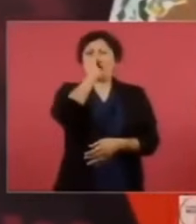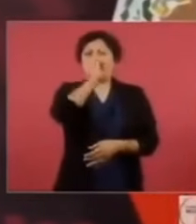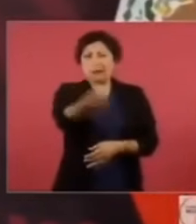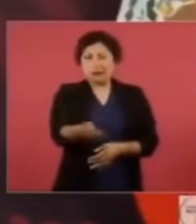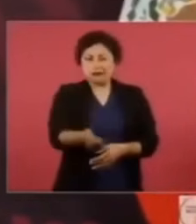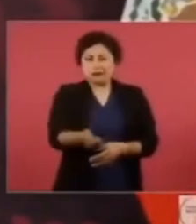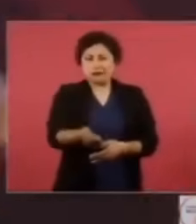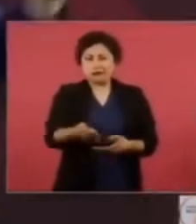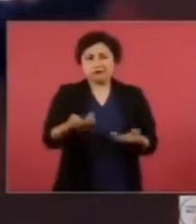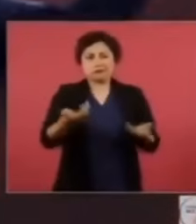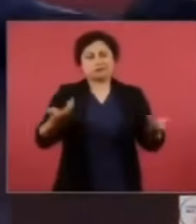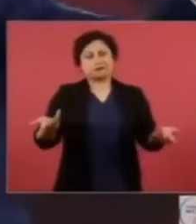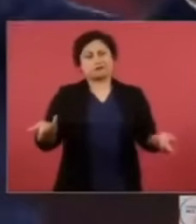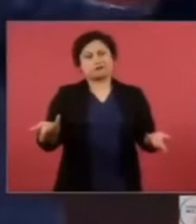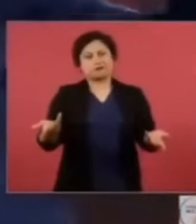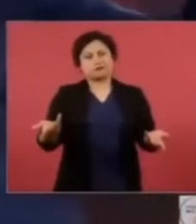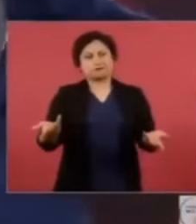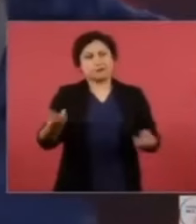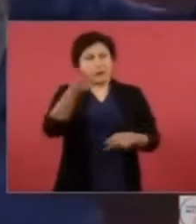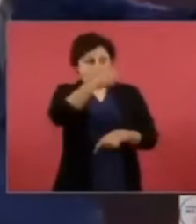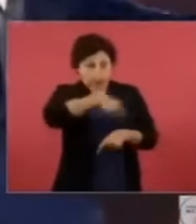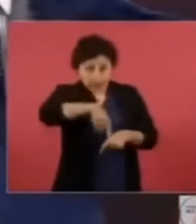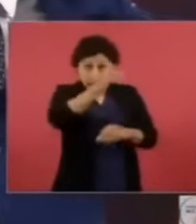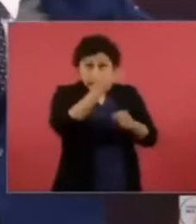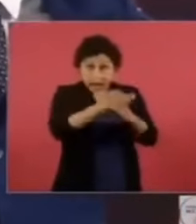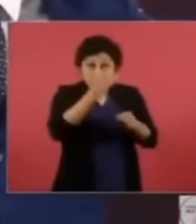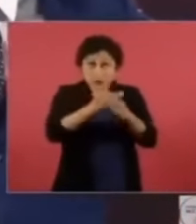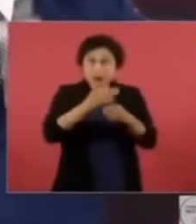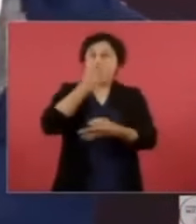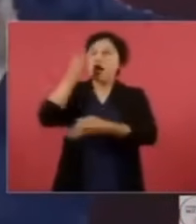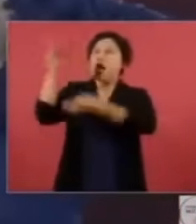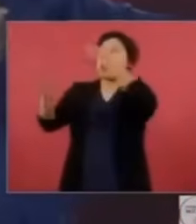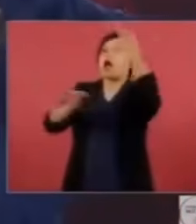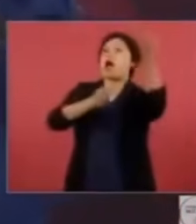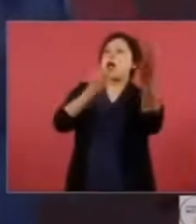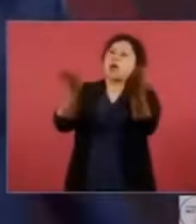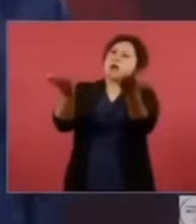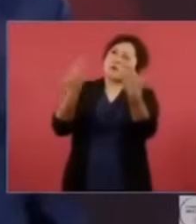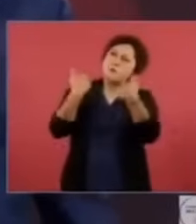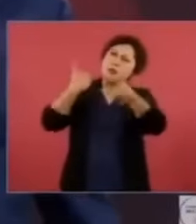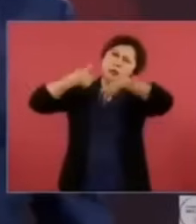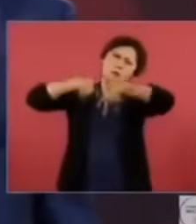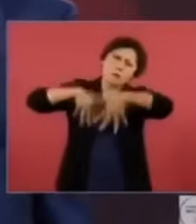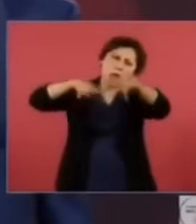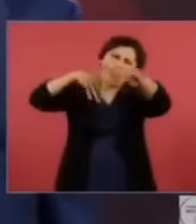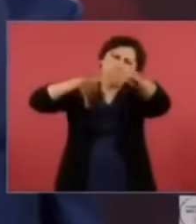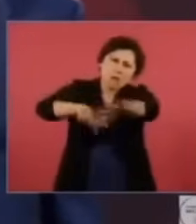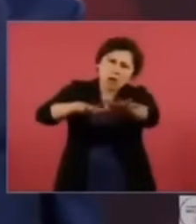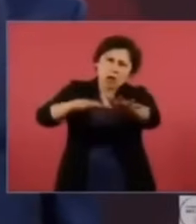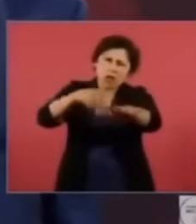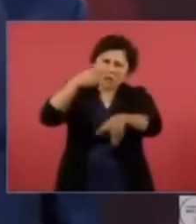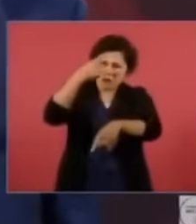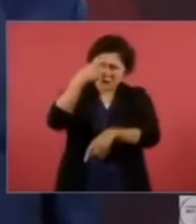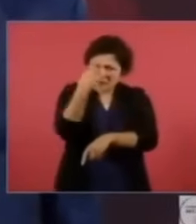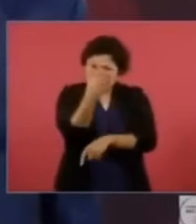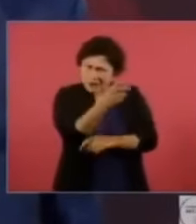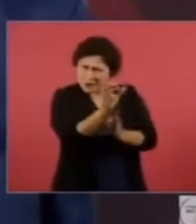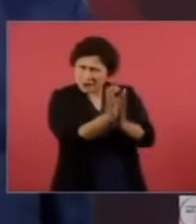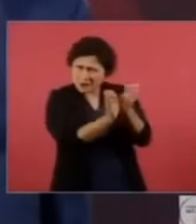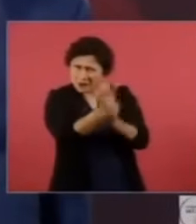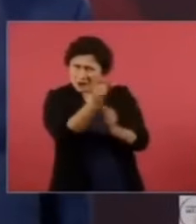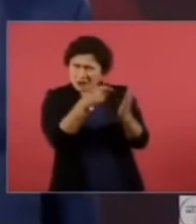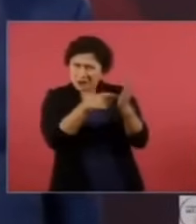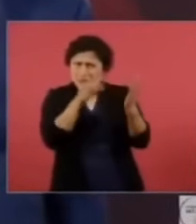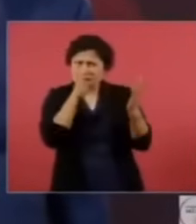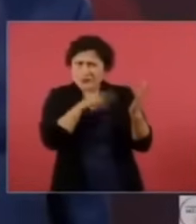trae el uniforme y la mandan correr y remover y le dan otro es así el el maltrato laboral desgraciadamente